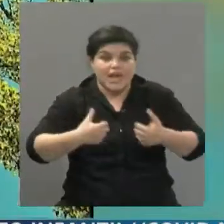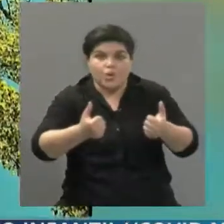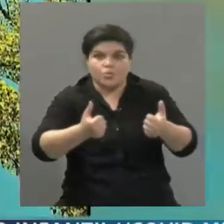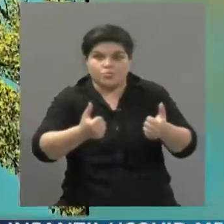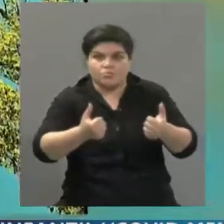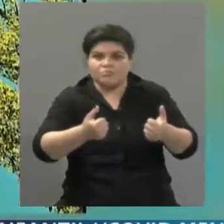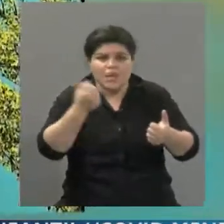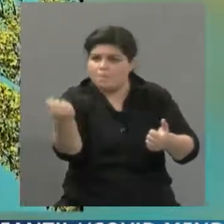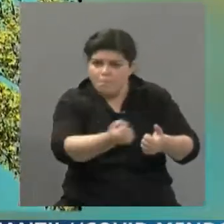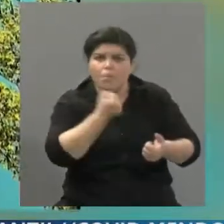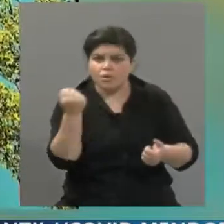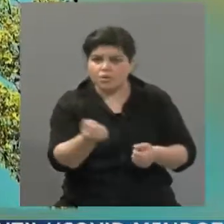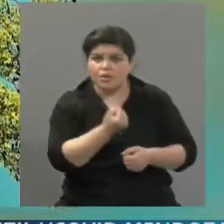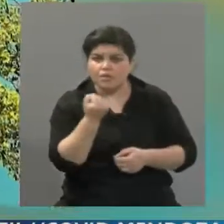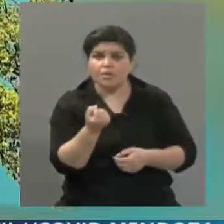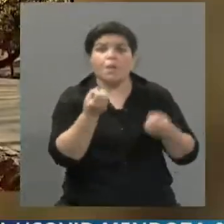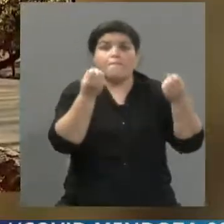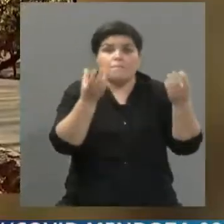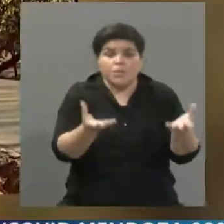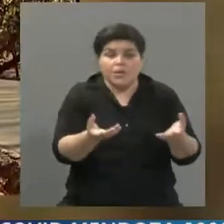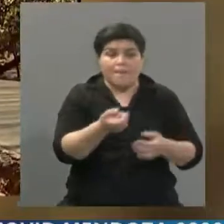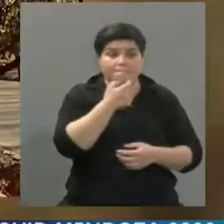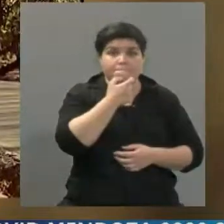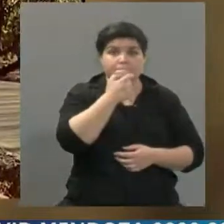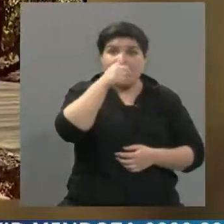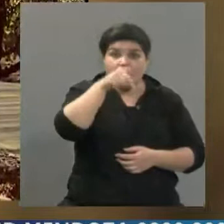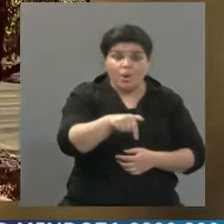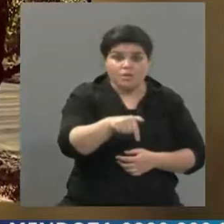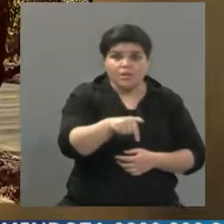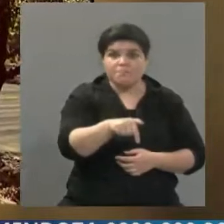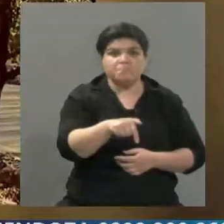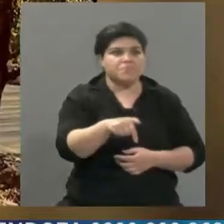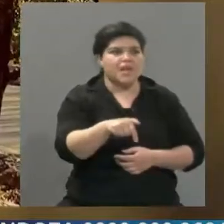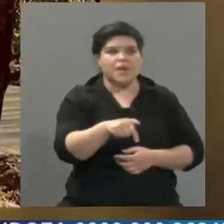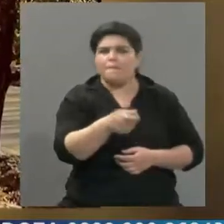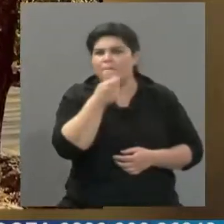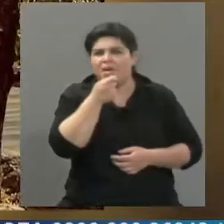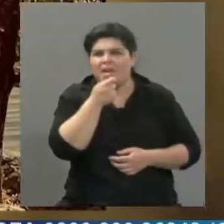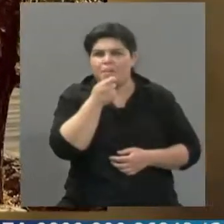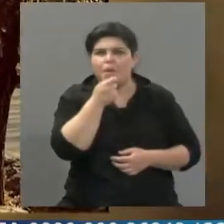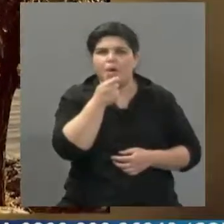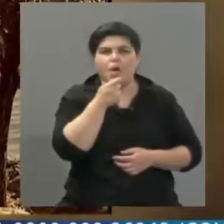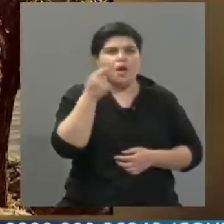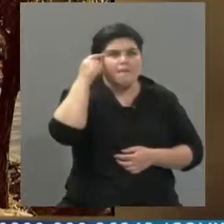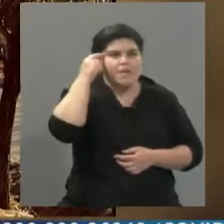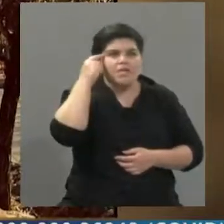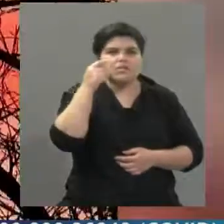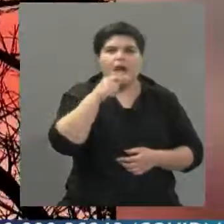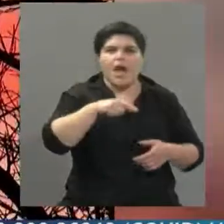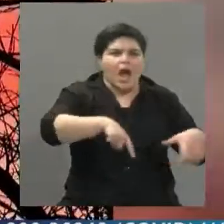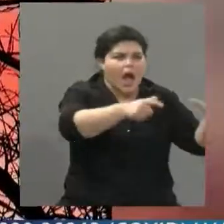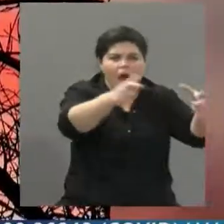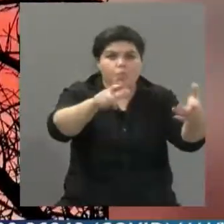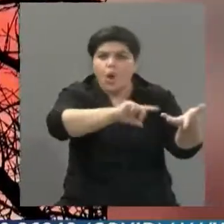sin árboles sería una aldea bastante pobre, porque no se, por ser una zona sísmica no se